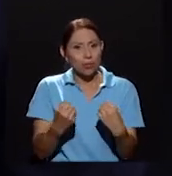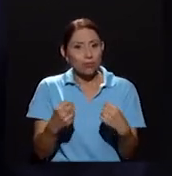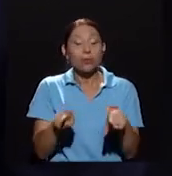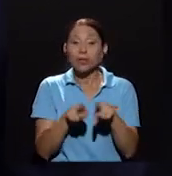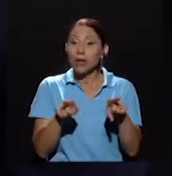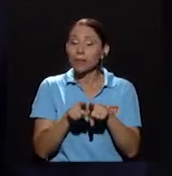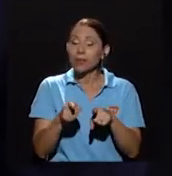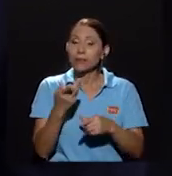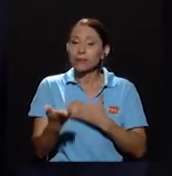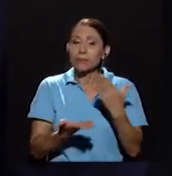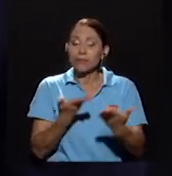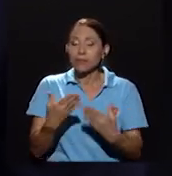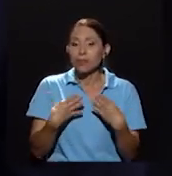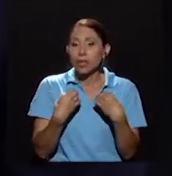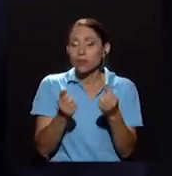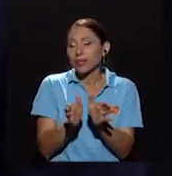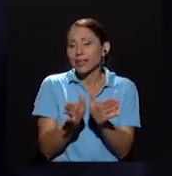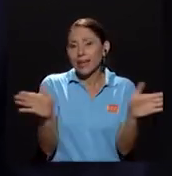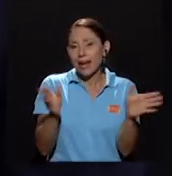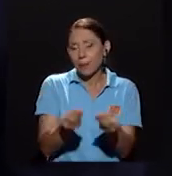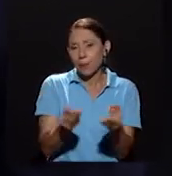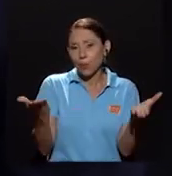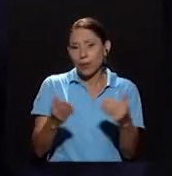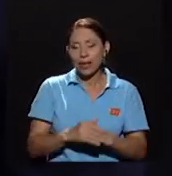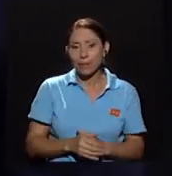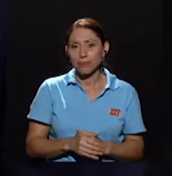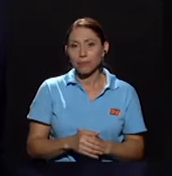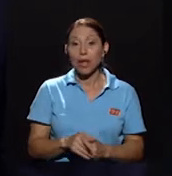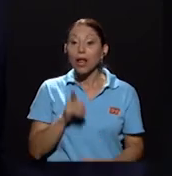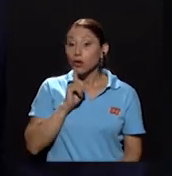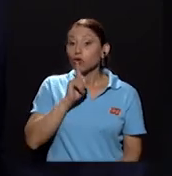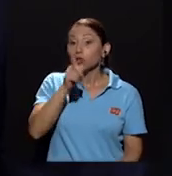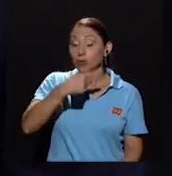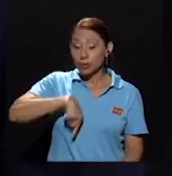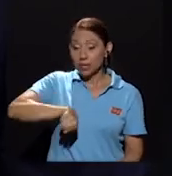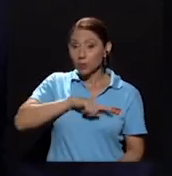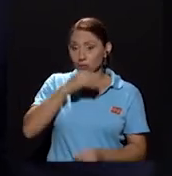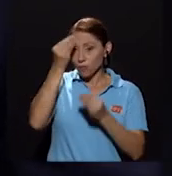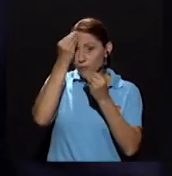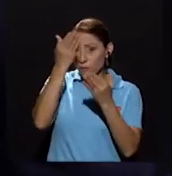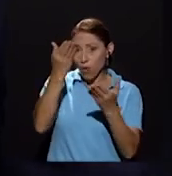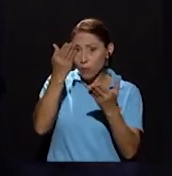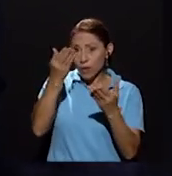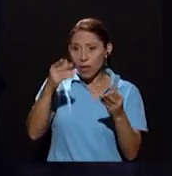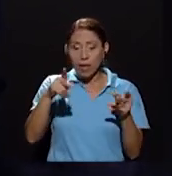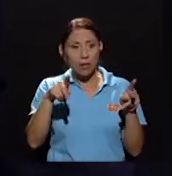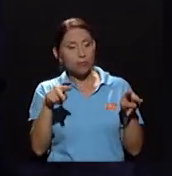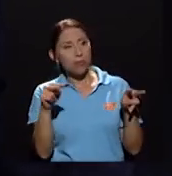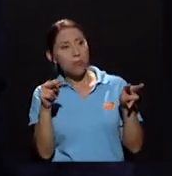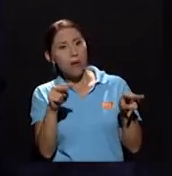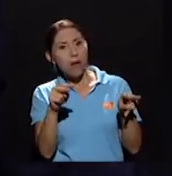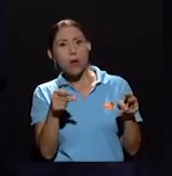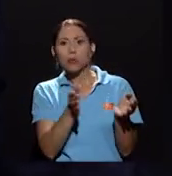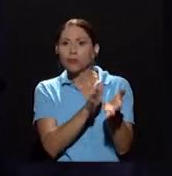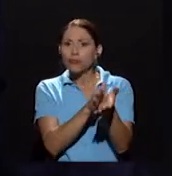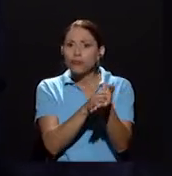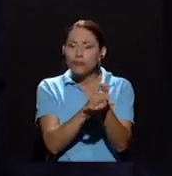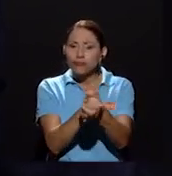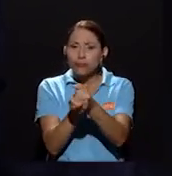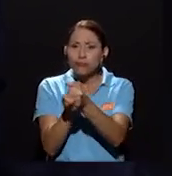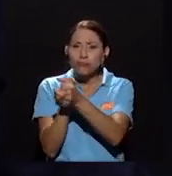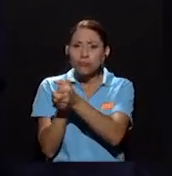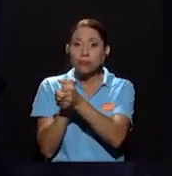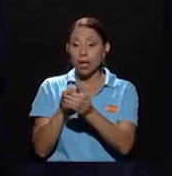lo cierto es que el informe fue muy aplaudido y el informe una vez que se presenta por parte del equipo